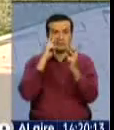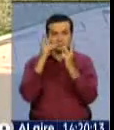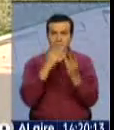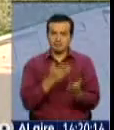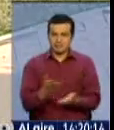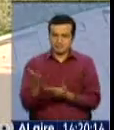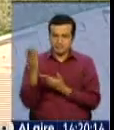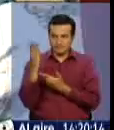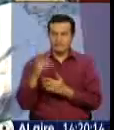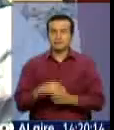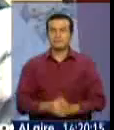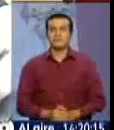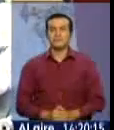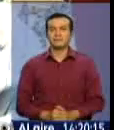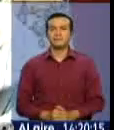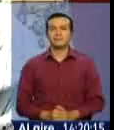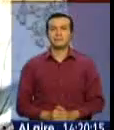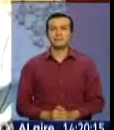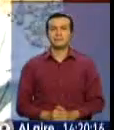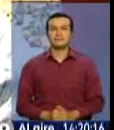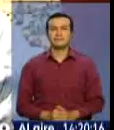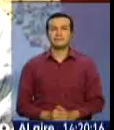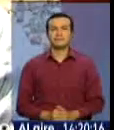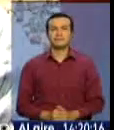los detalles.